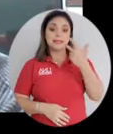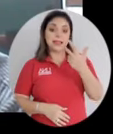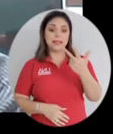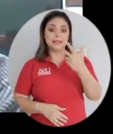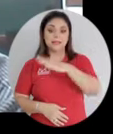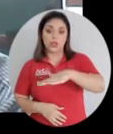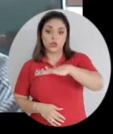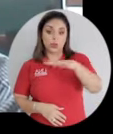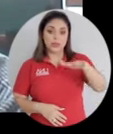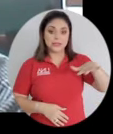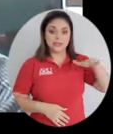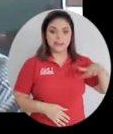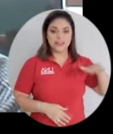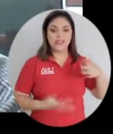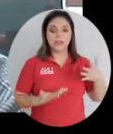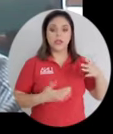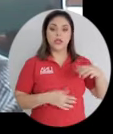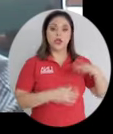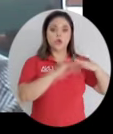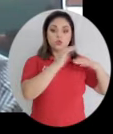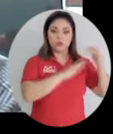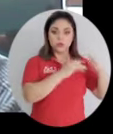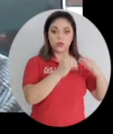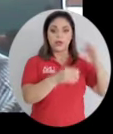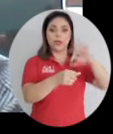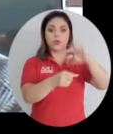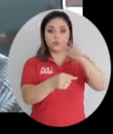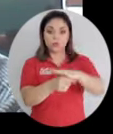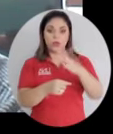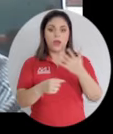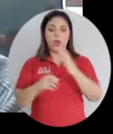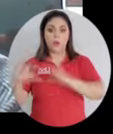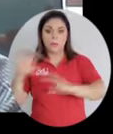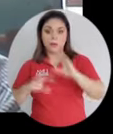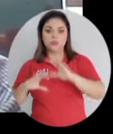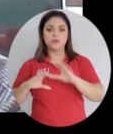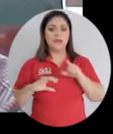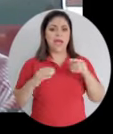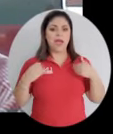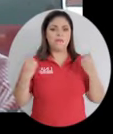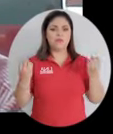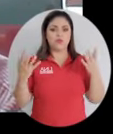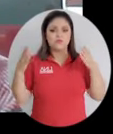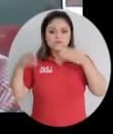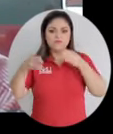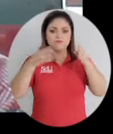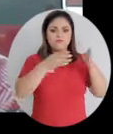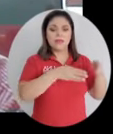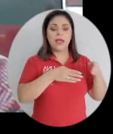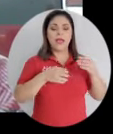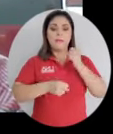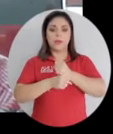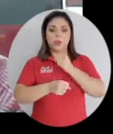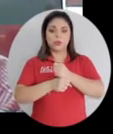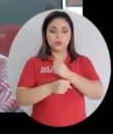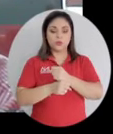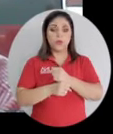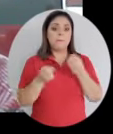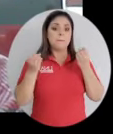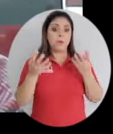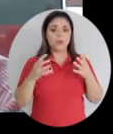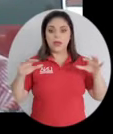En esos tres sectores, construcción, agricultura y comercio, se centra una gran cantidad de empleos